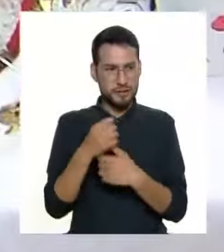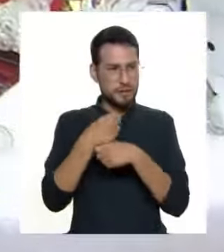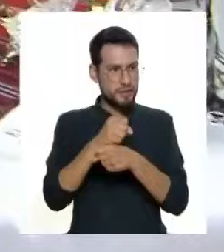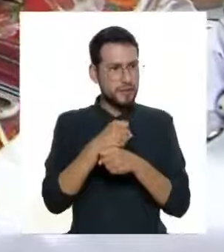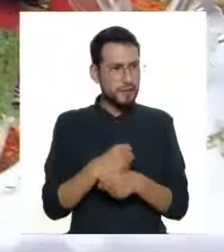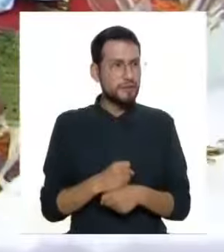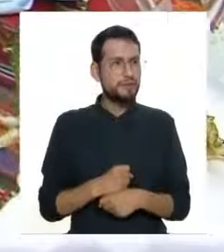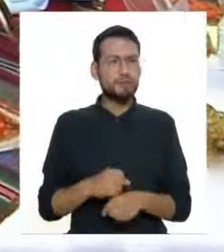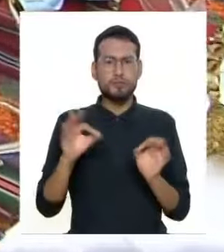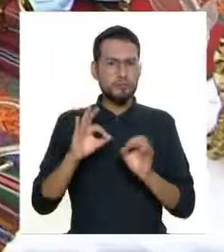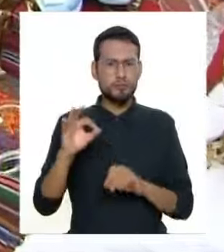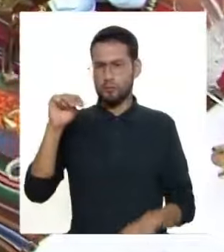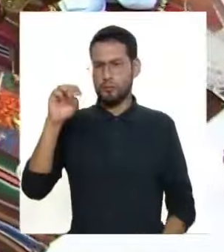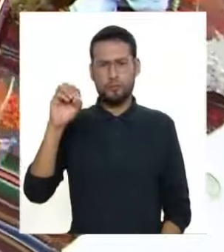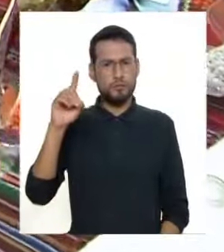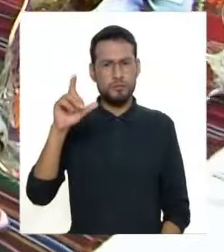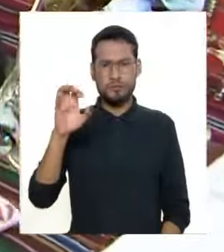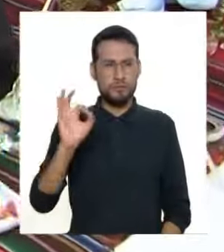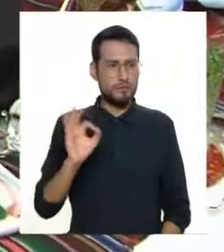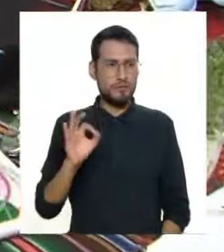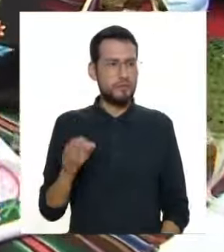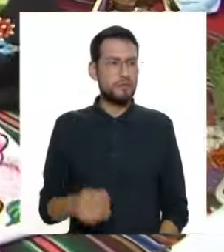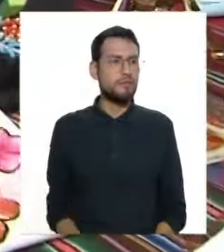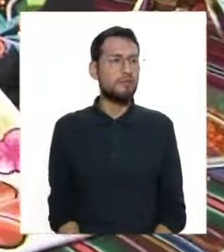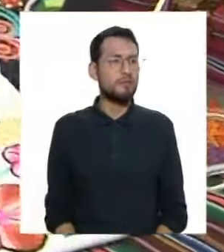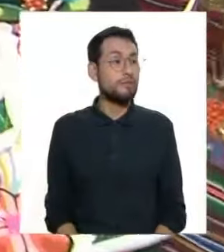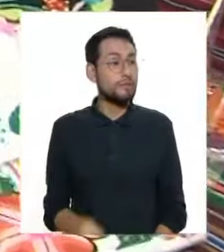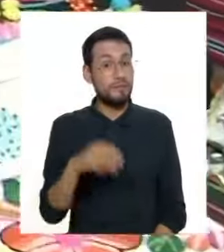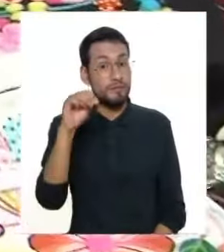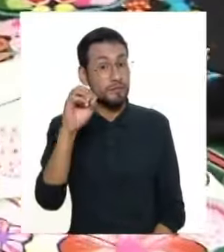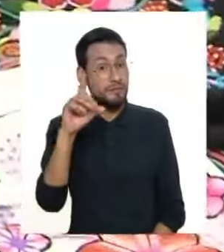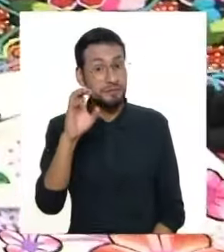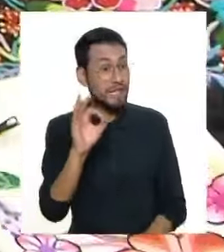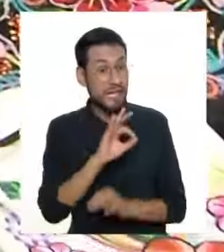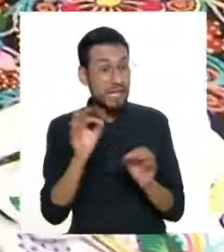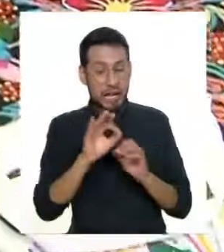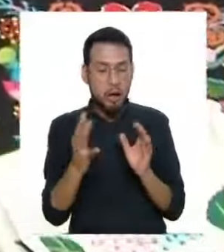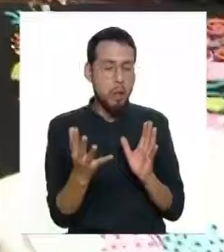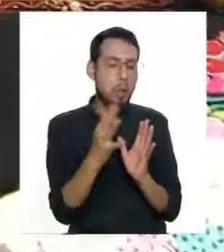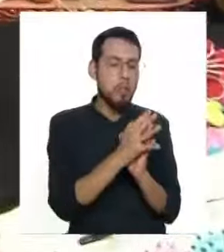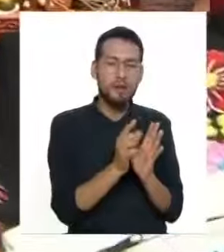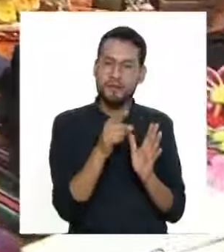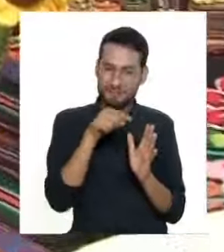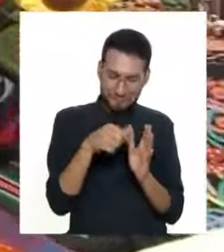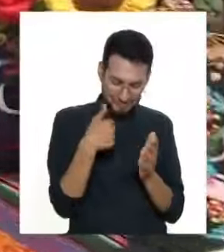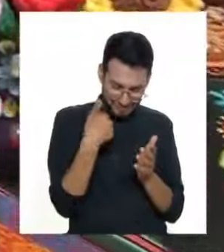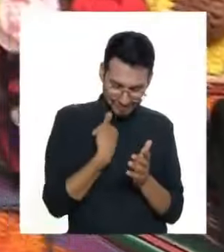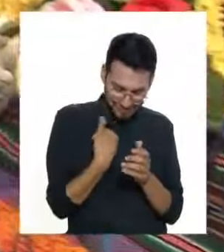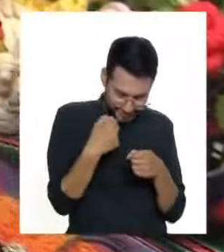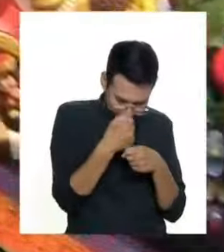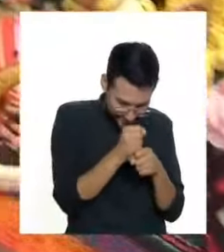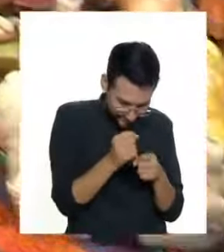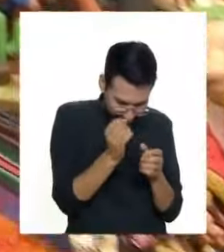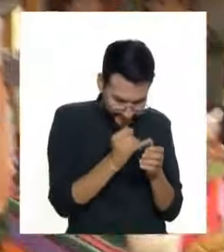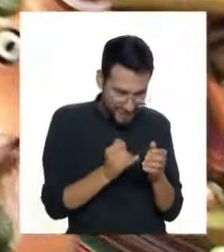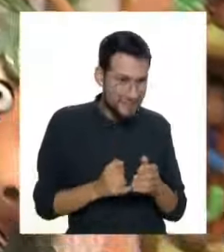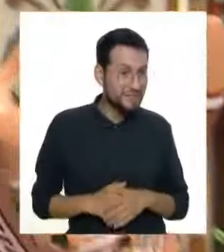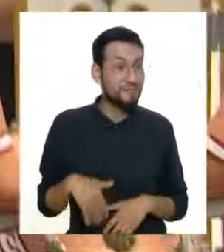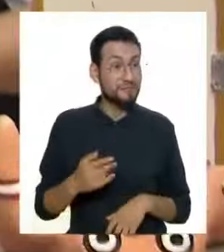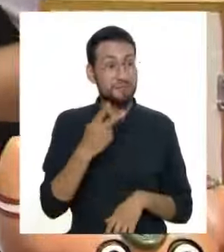No utilizo moldes. Wow, mira, no utiliza moldes. Y mira estos rostros, mira los